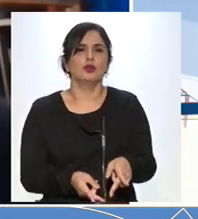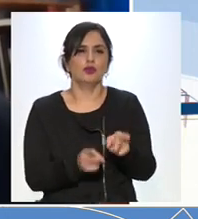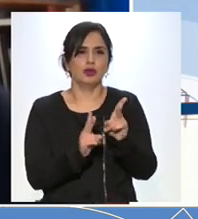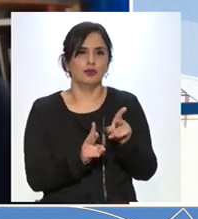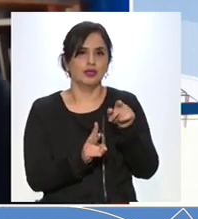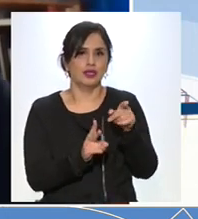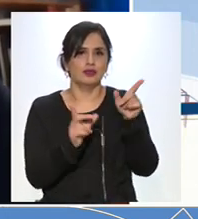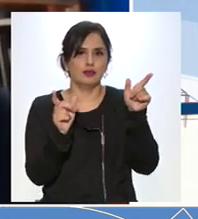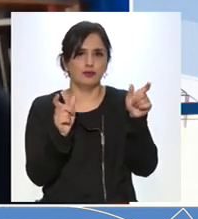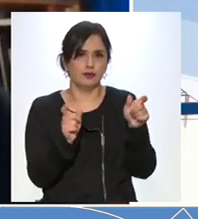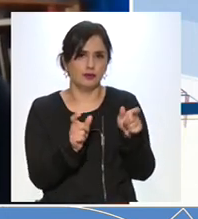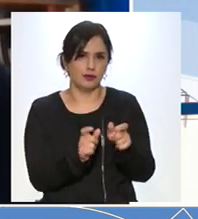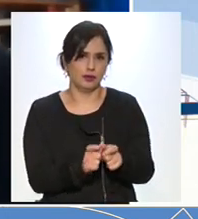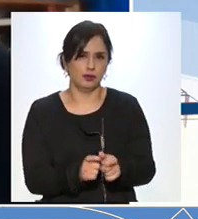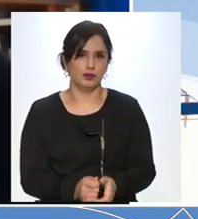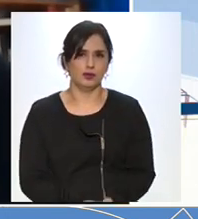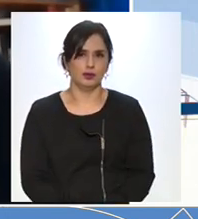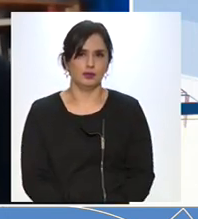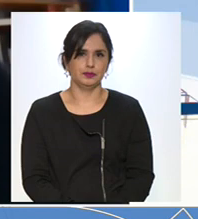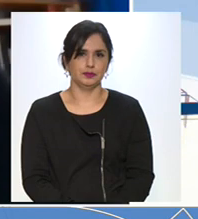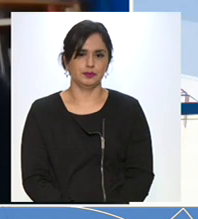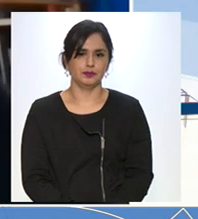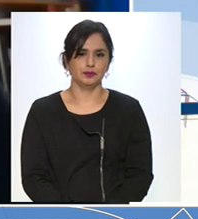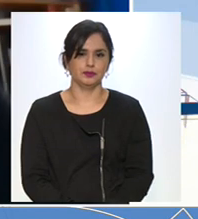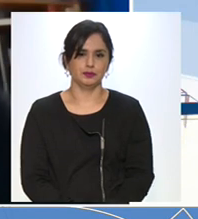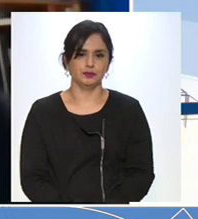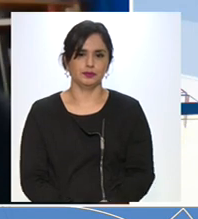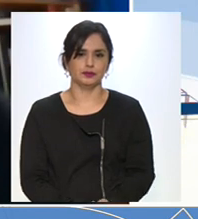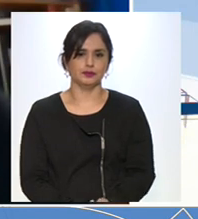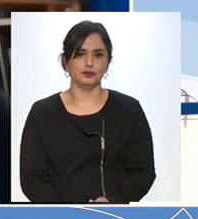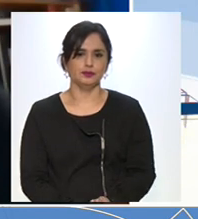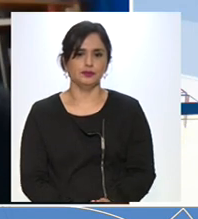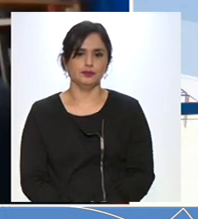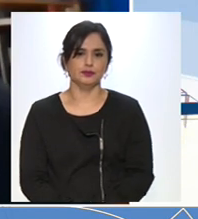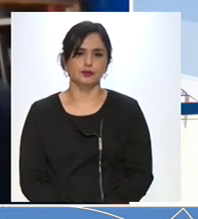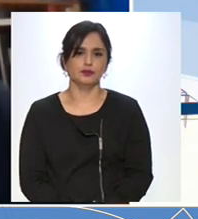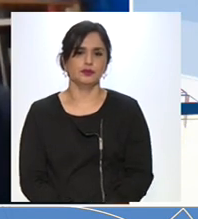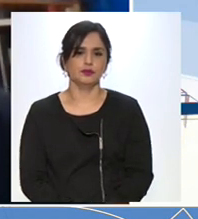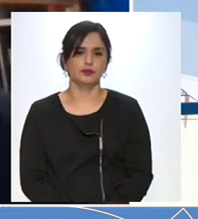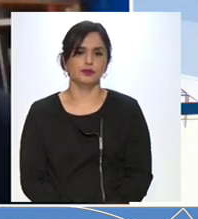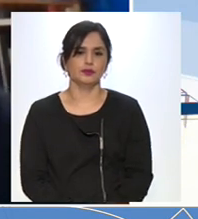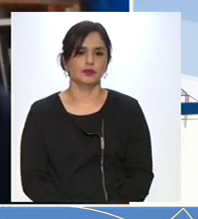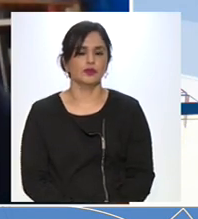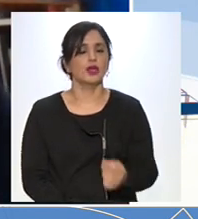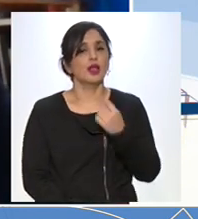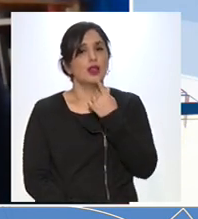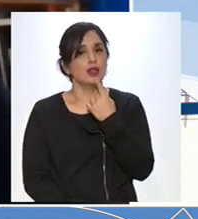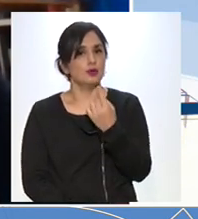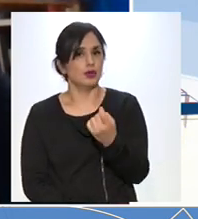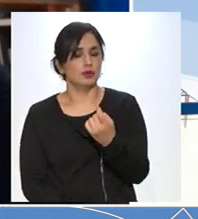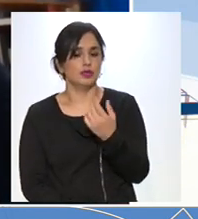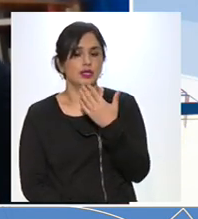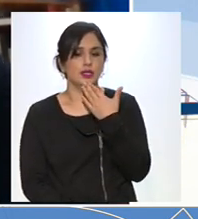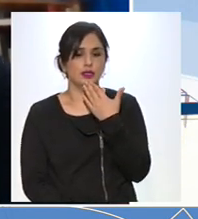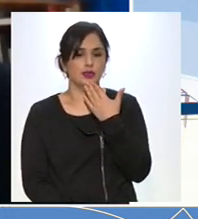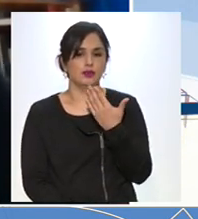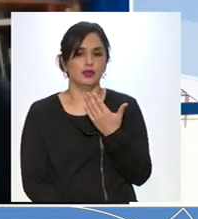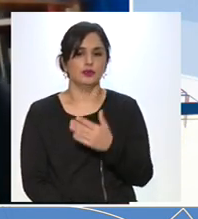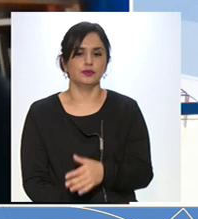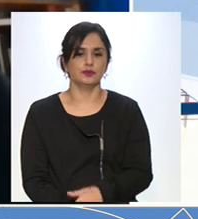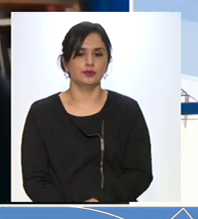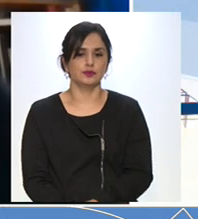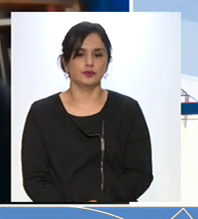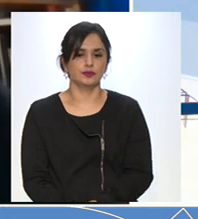se disminuya a partir de eso el valor del dólar? Y por otro lado, yo le preguntaría, pondría